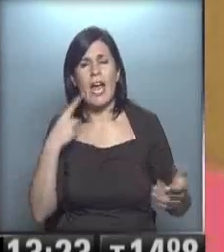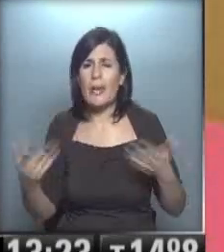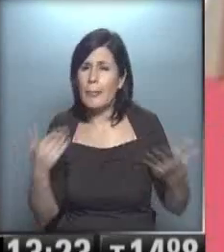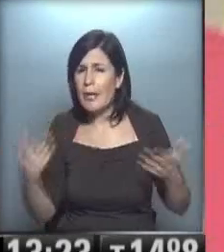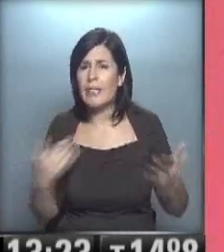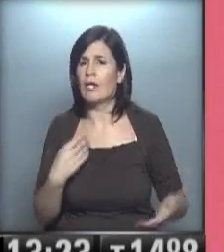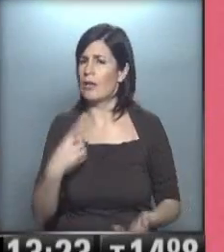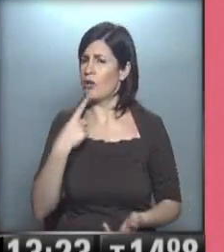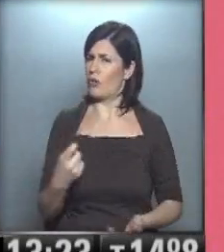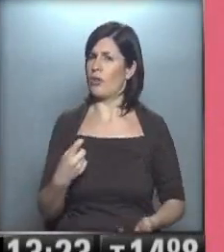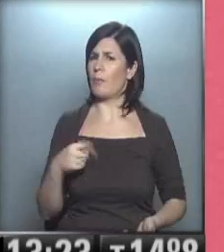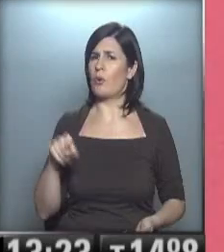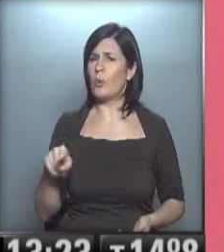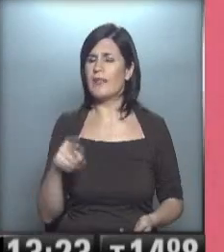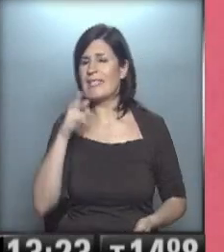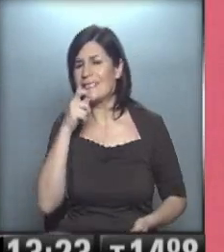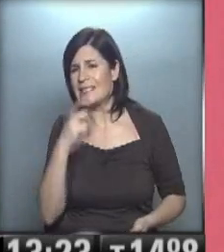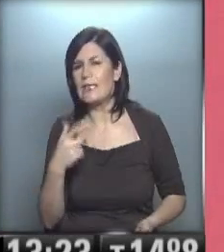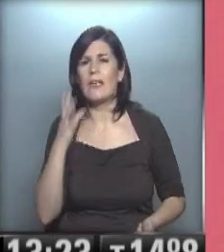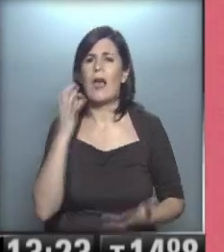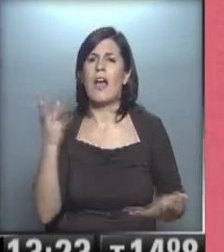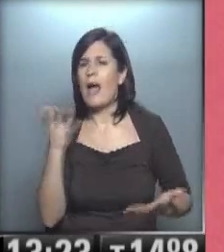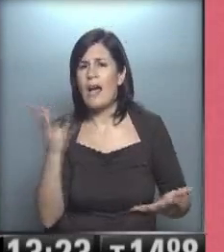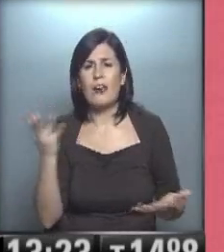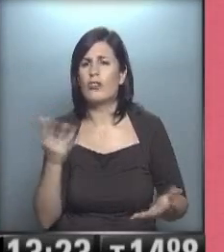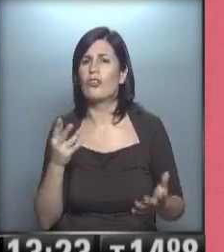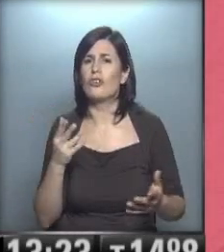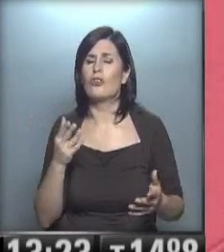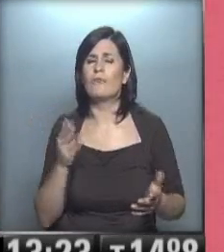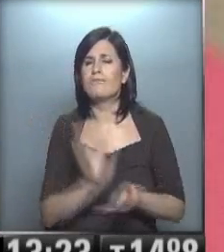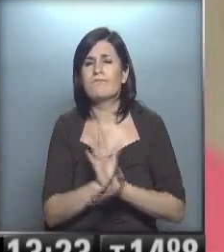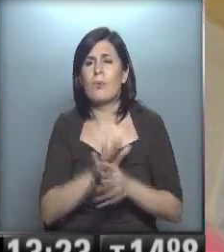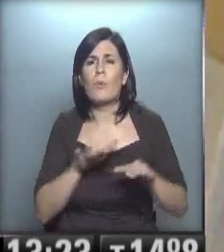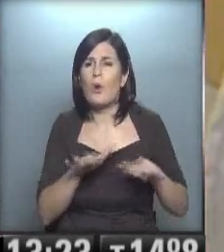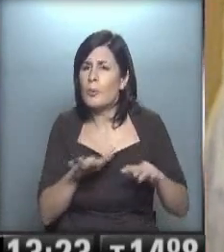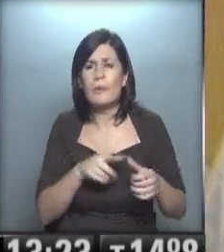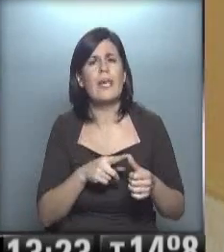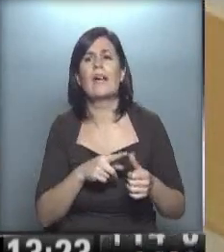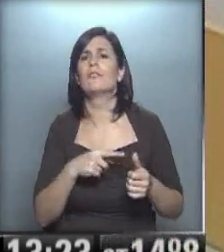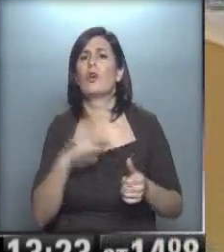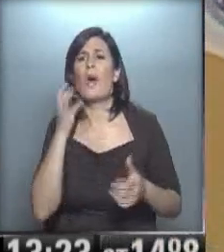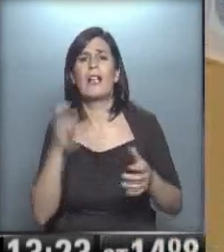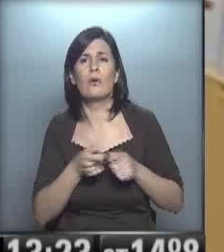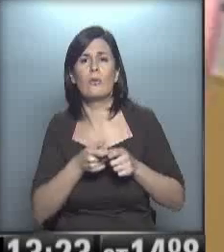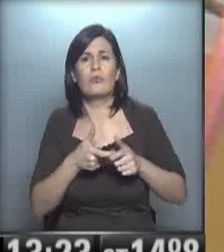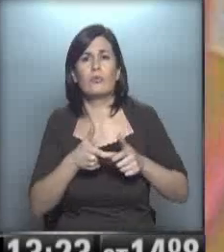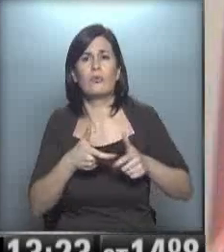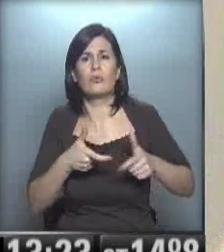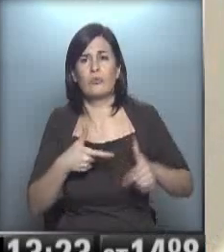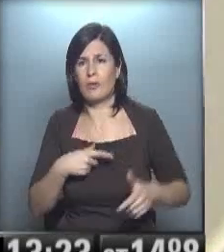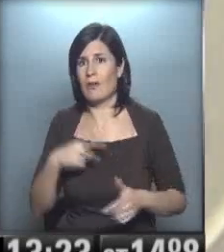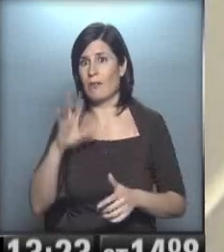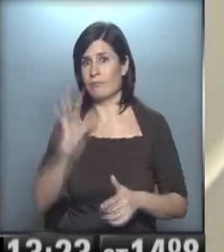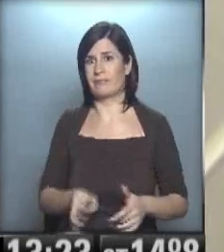nos indican si hay algo que está en movimiento si hay alguien que algo que está creciendo es un complemento